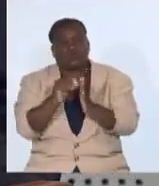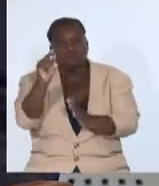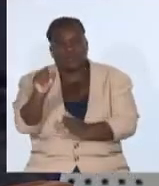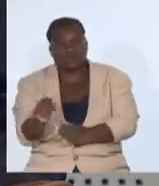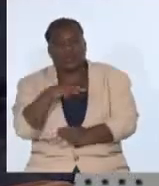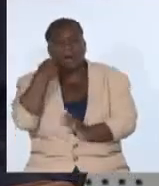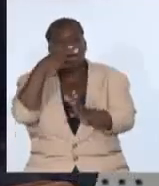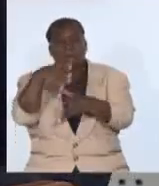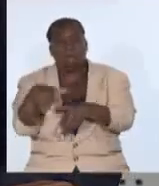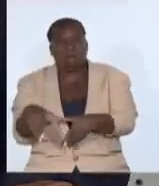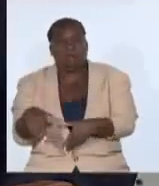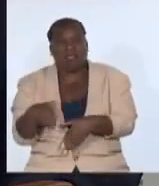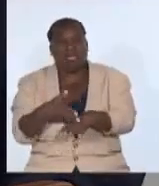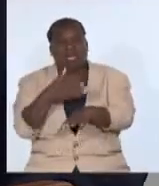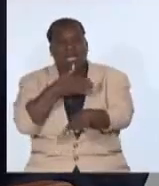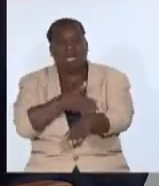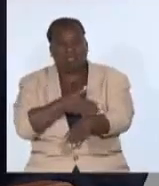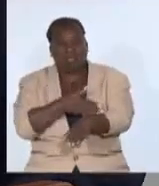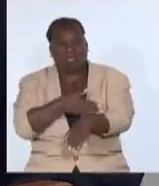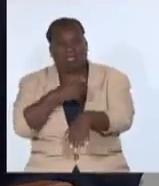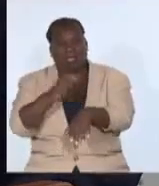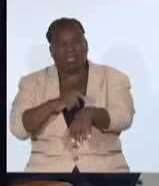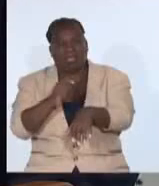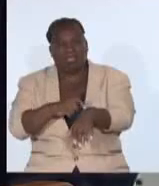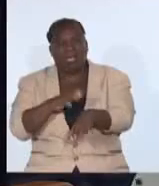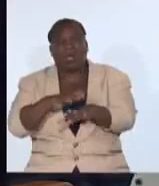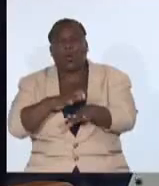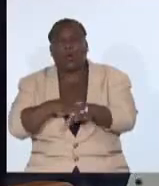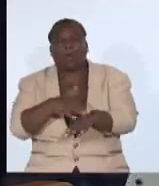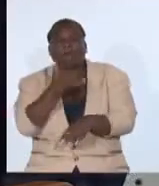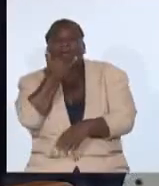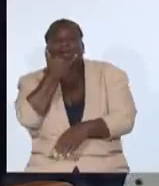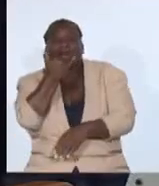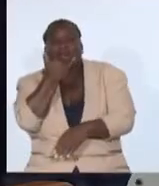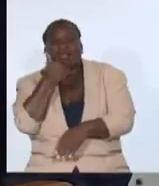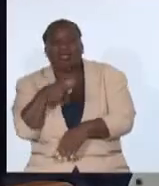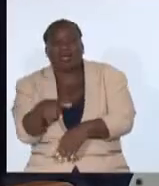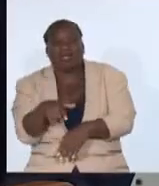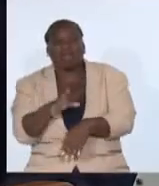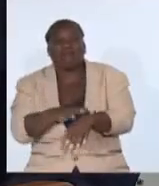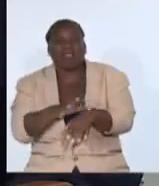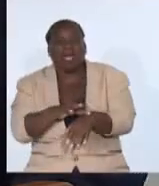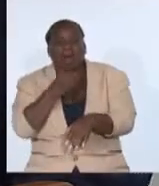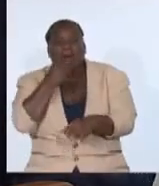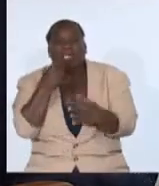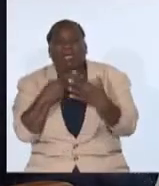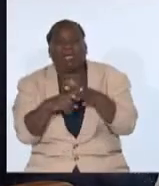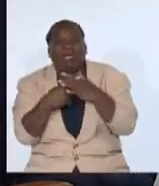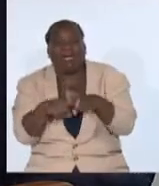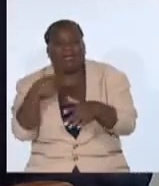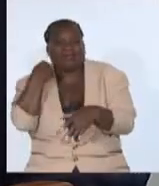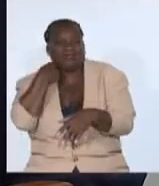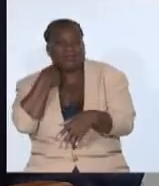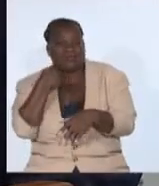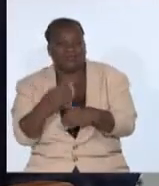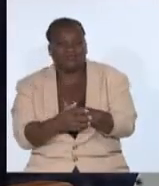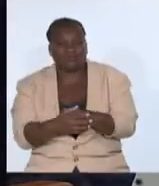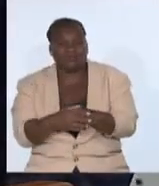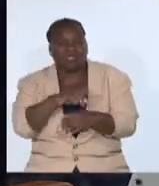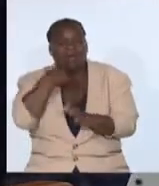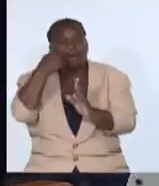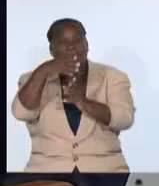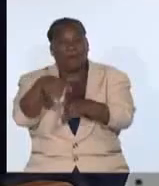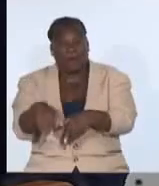a causas de enfermedades y afecciones que pueden curarse cada año estas muertes son aproximadamente